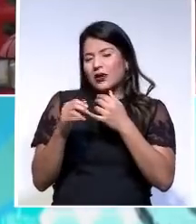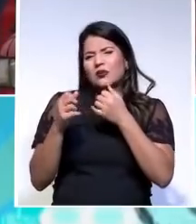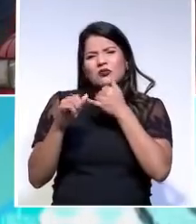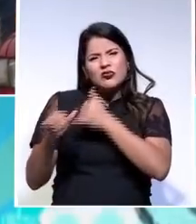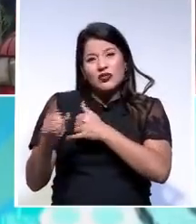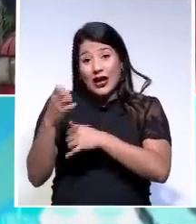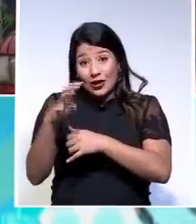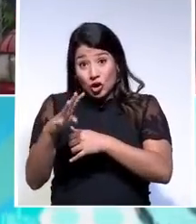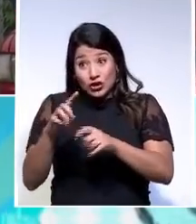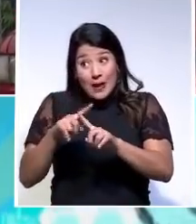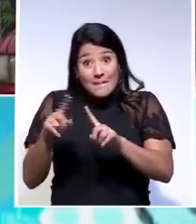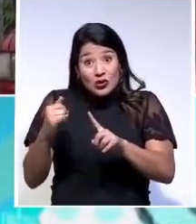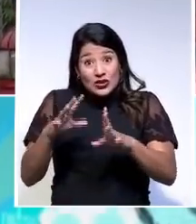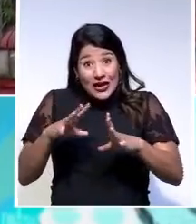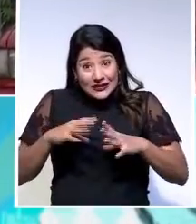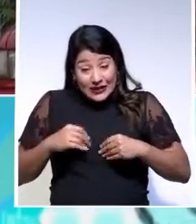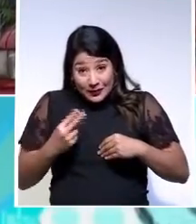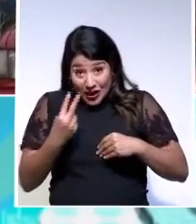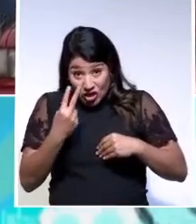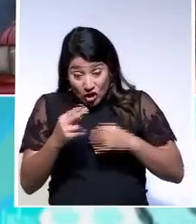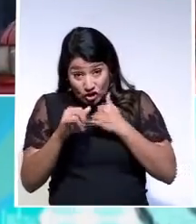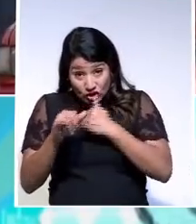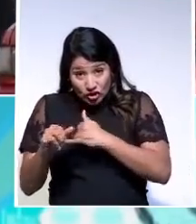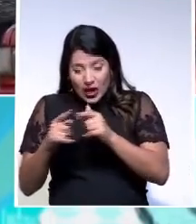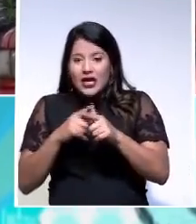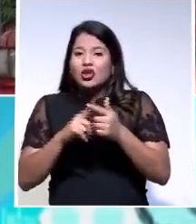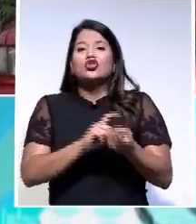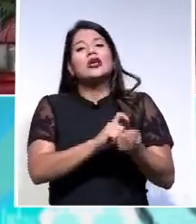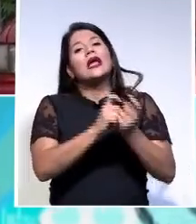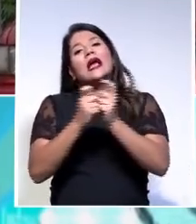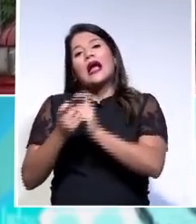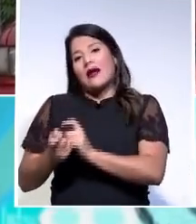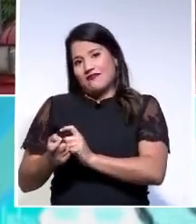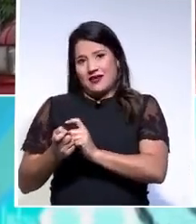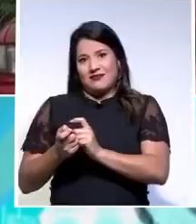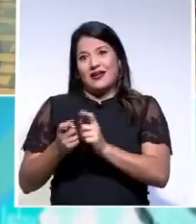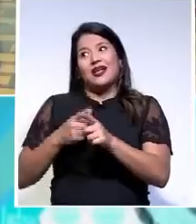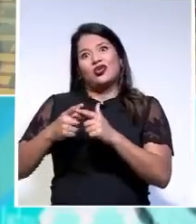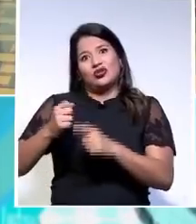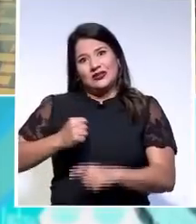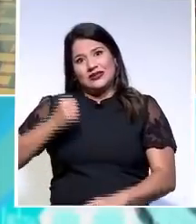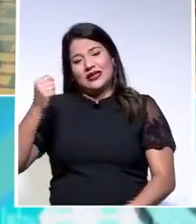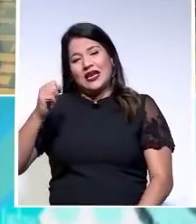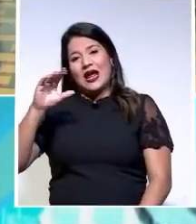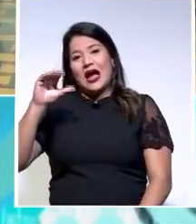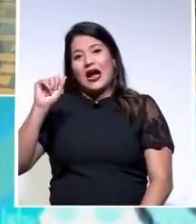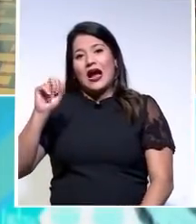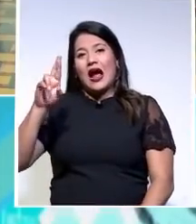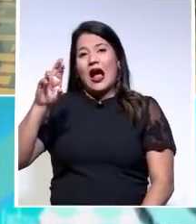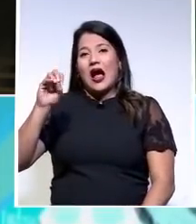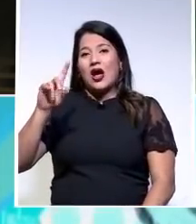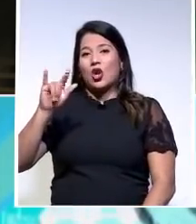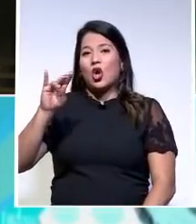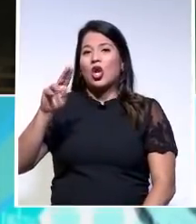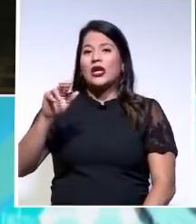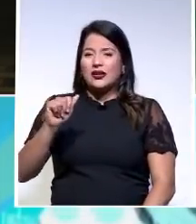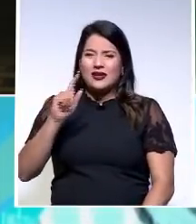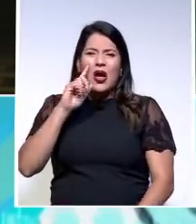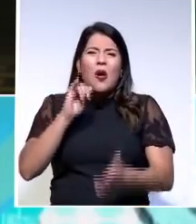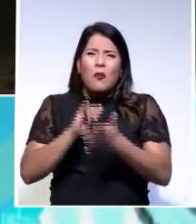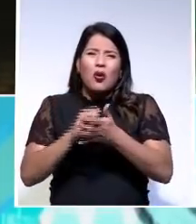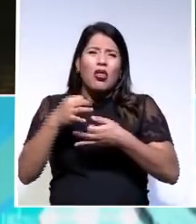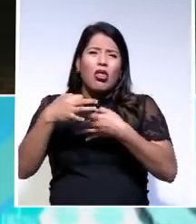resultado cambiaría totalmente y sería ella quien estuviese ganando esta elección interna. Pero vamos a ver parte de lo